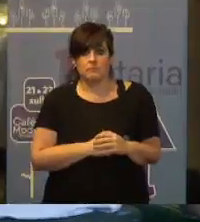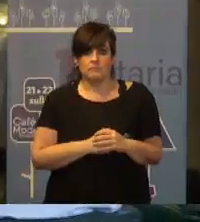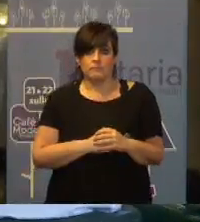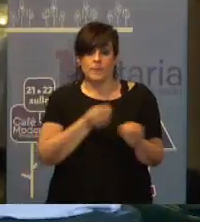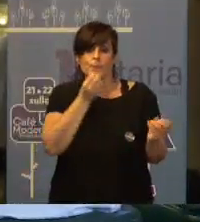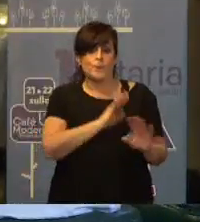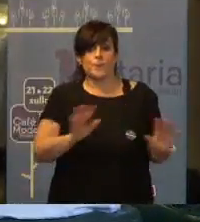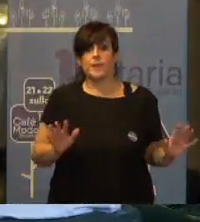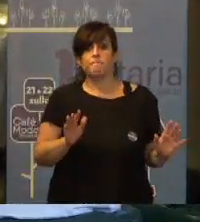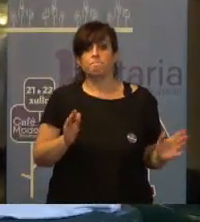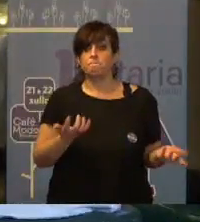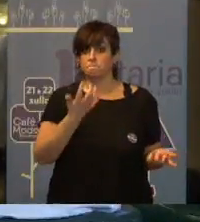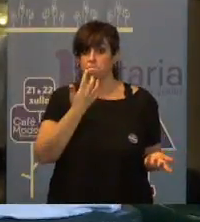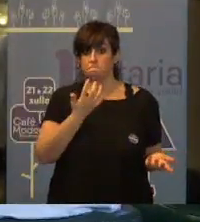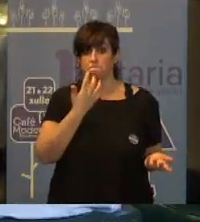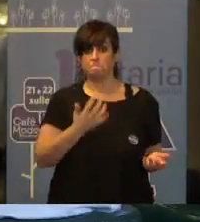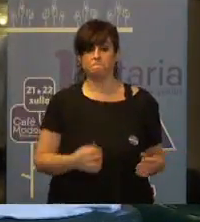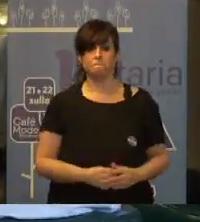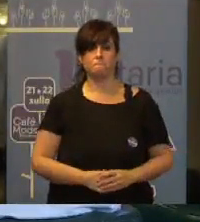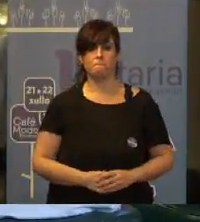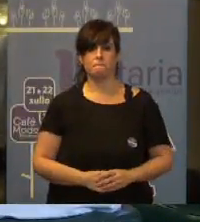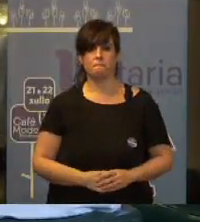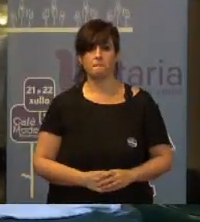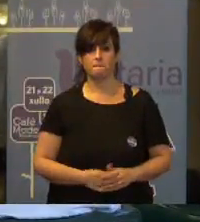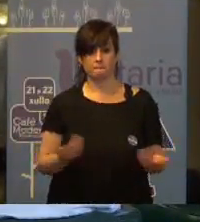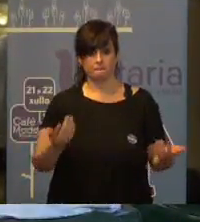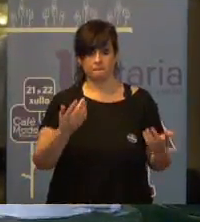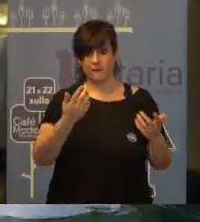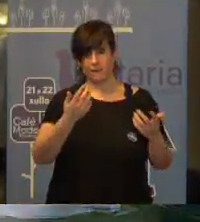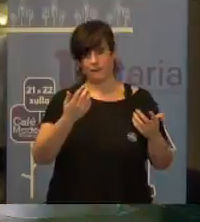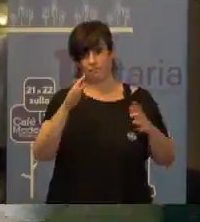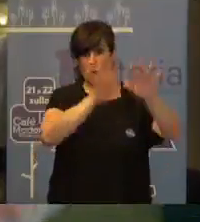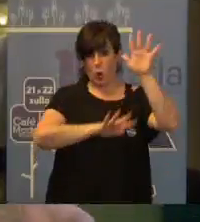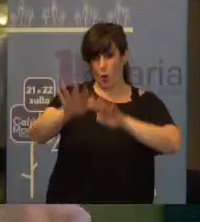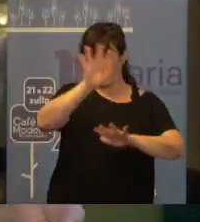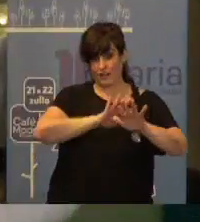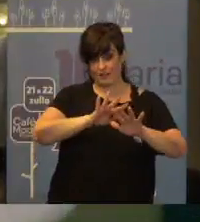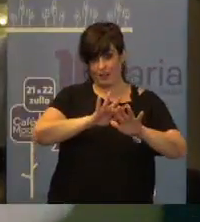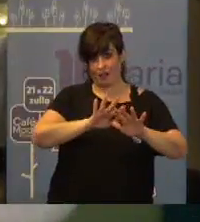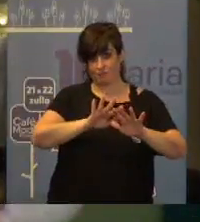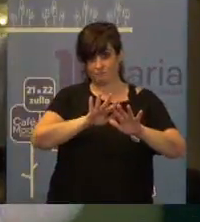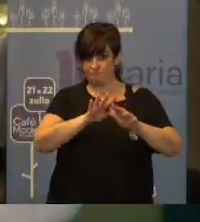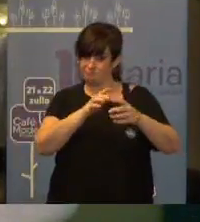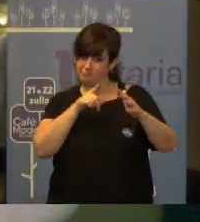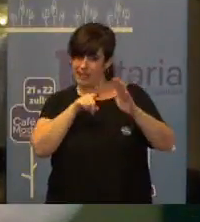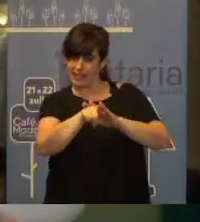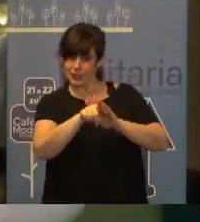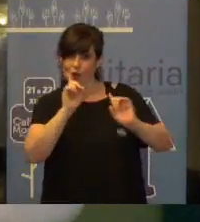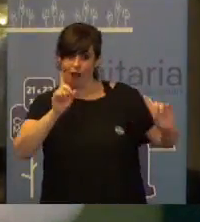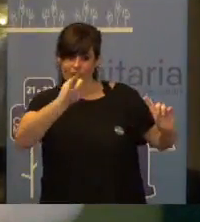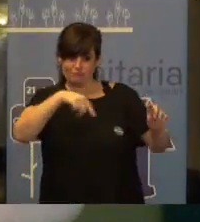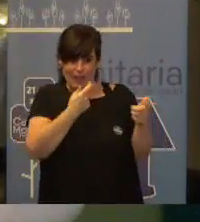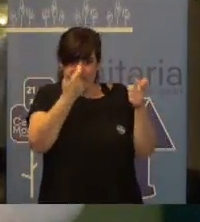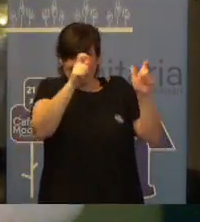Ben, xestionar a complexidade non se pode facer dende o sectarismo. temos todo o dereito do mundo